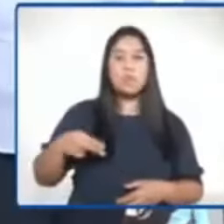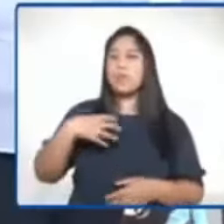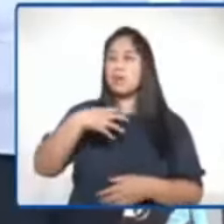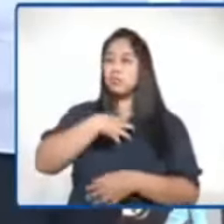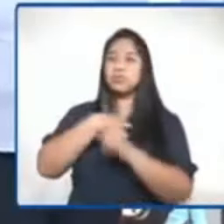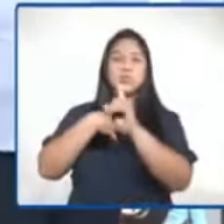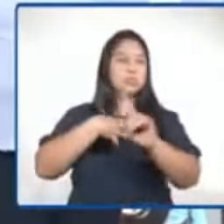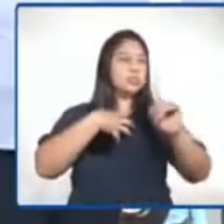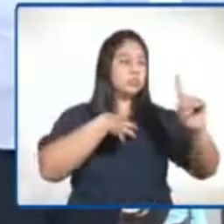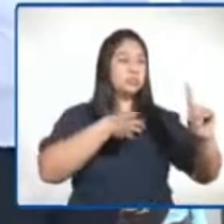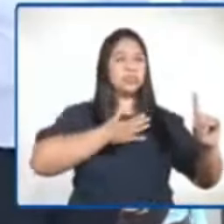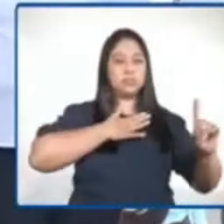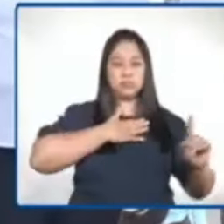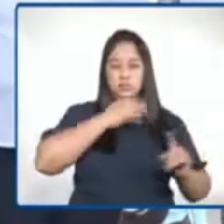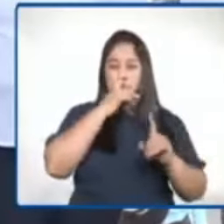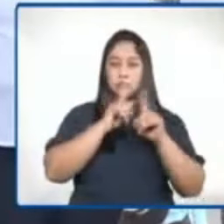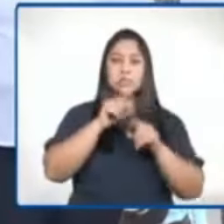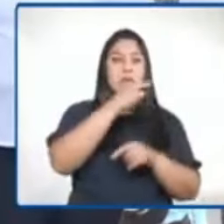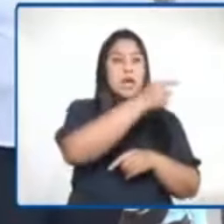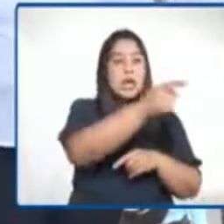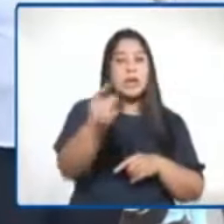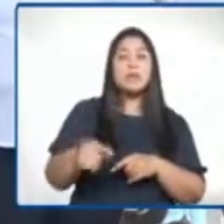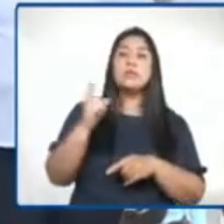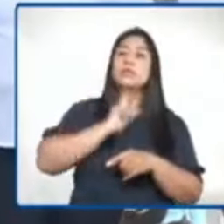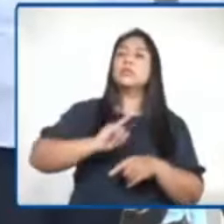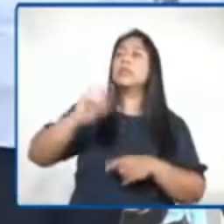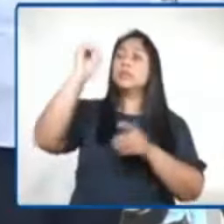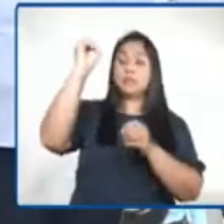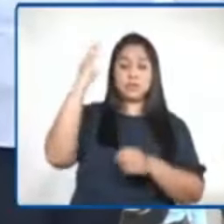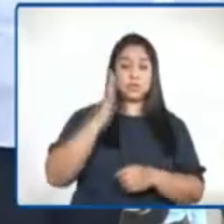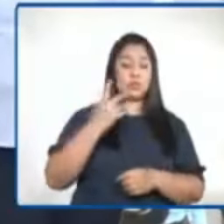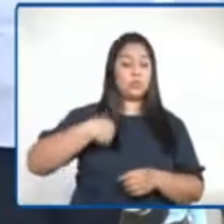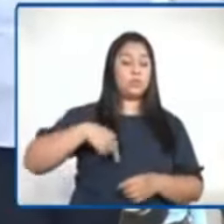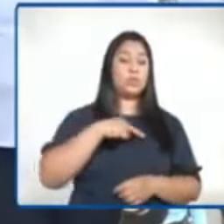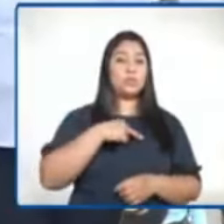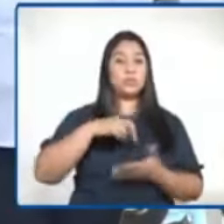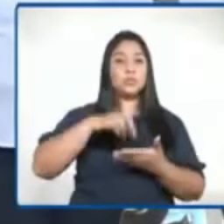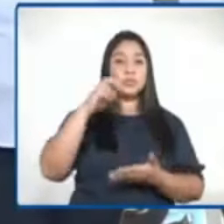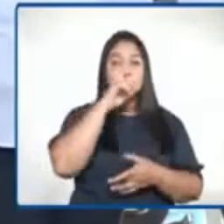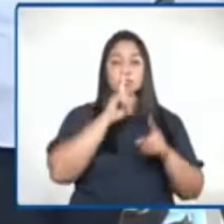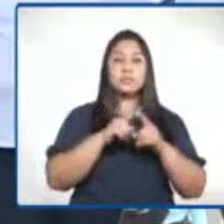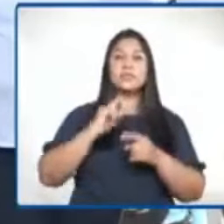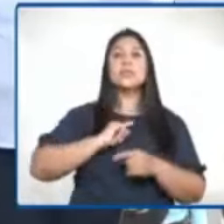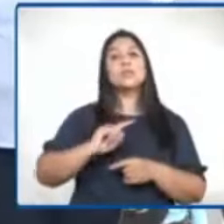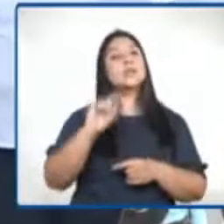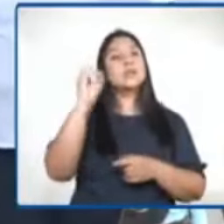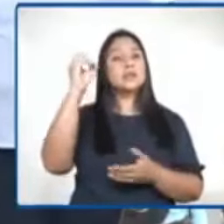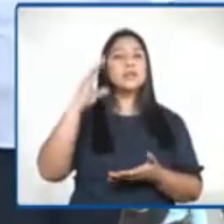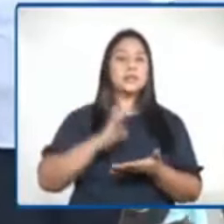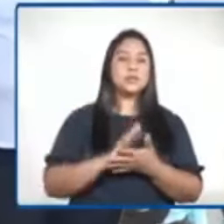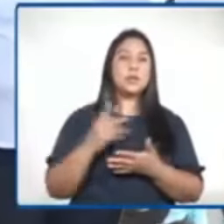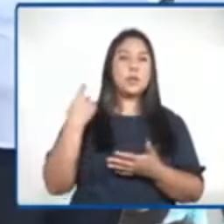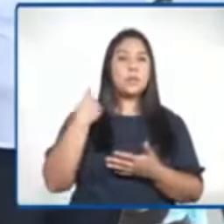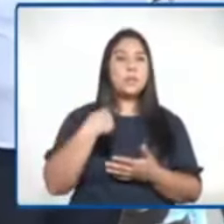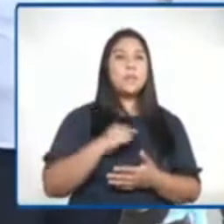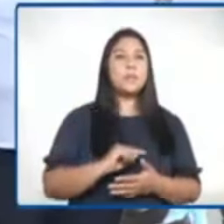sean, Señor, de bendición para nuestra nación. Que sean de bendición para nuestro